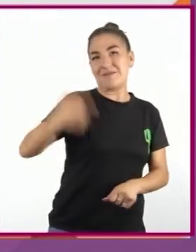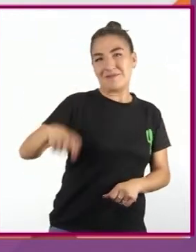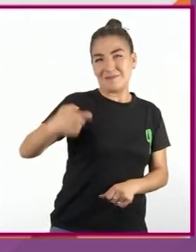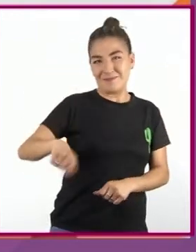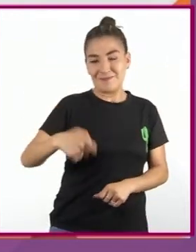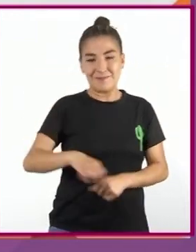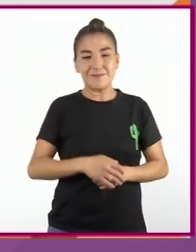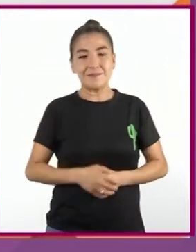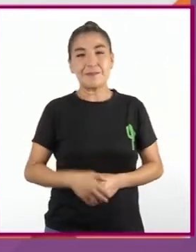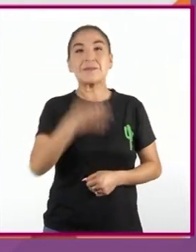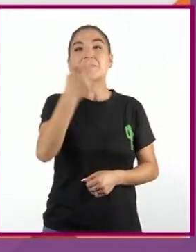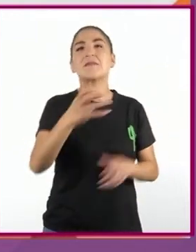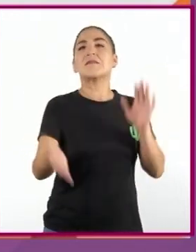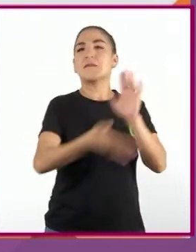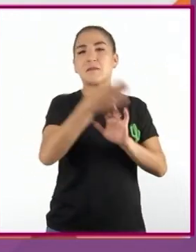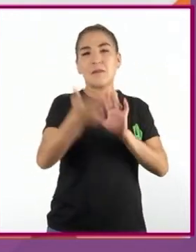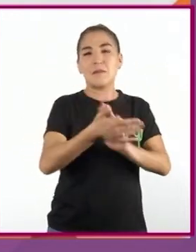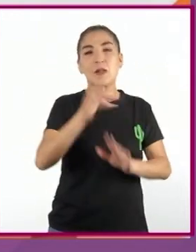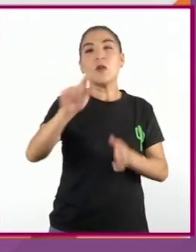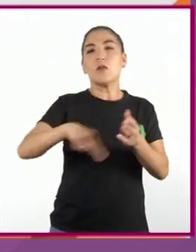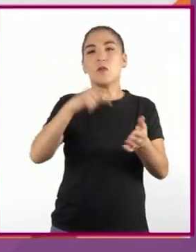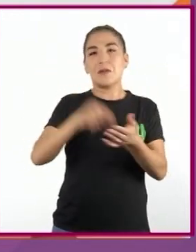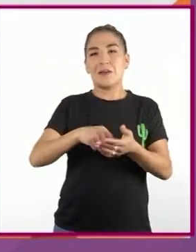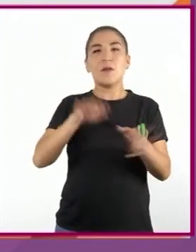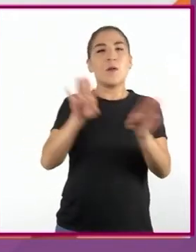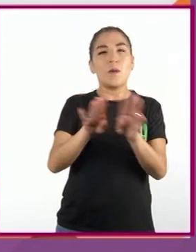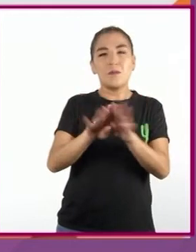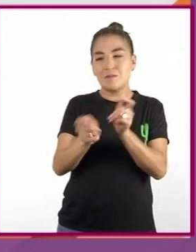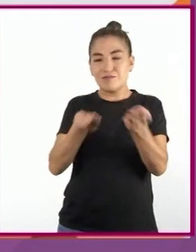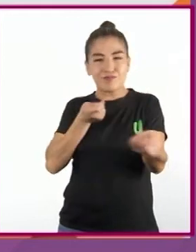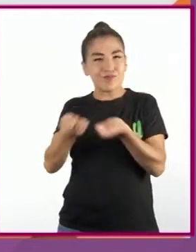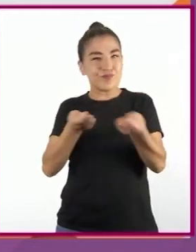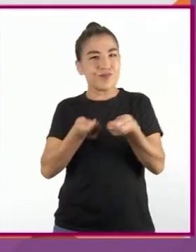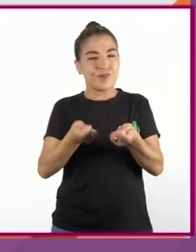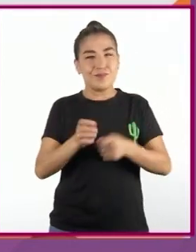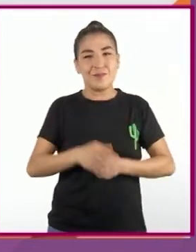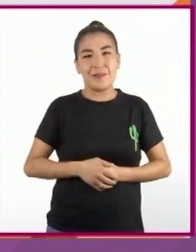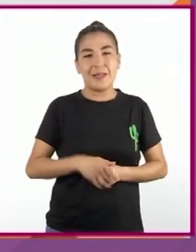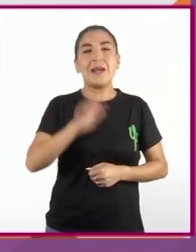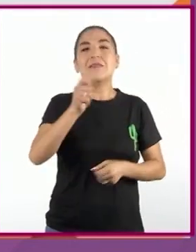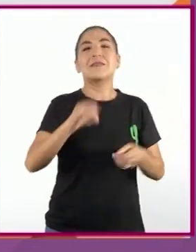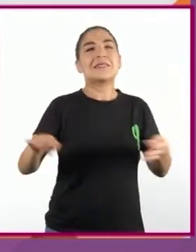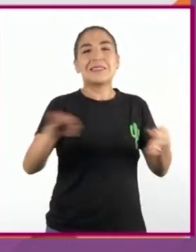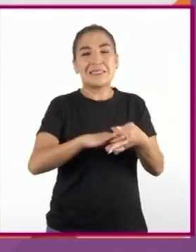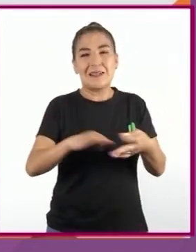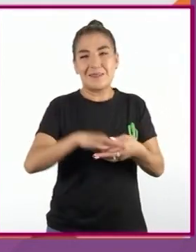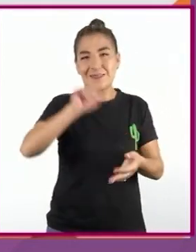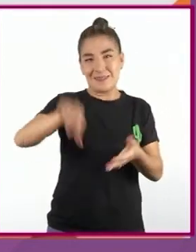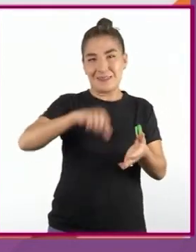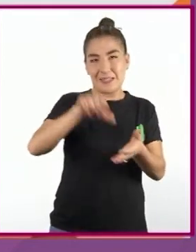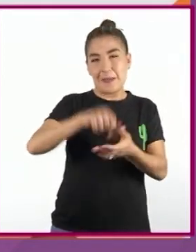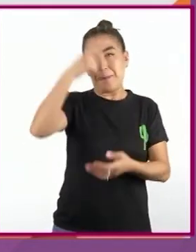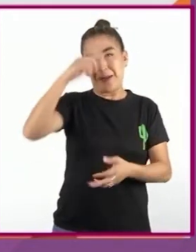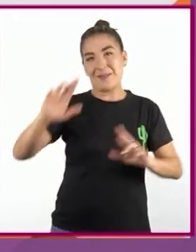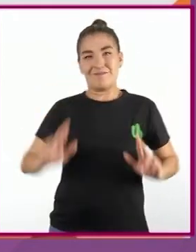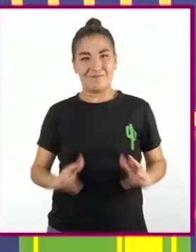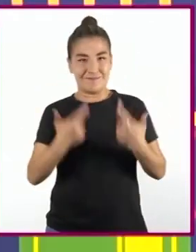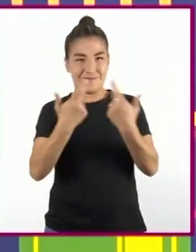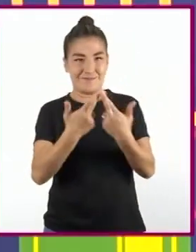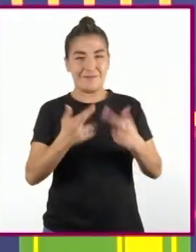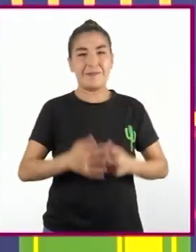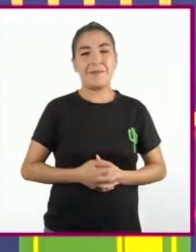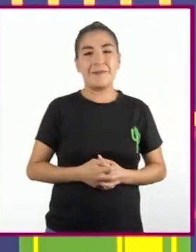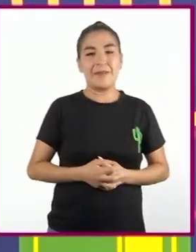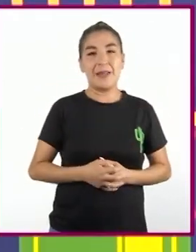las cuales estaban construidas en un lugar estratégico, principalmente cerca de los centros cívico-religiosos.